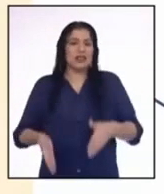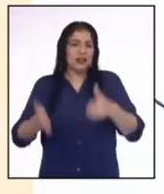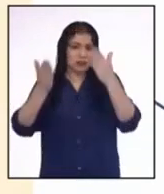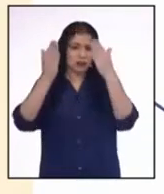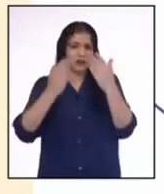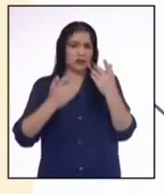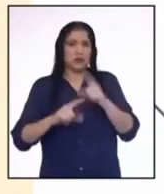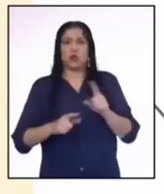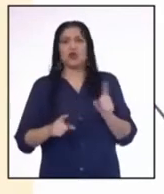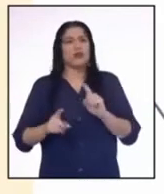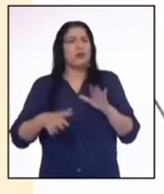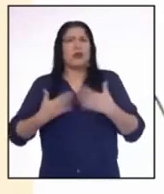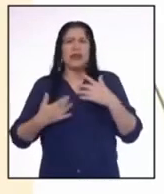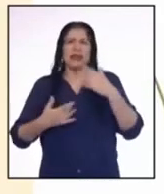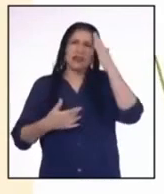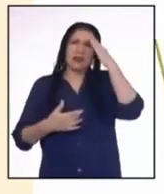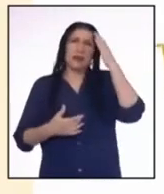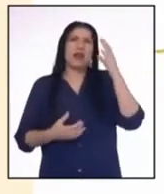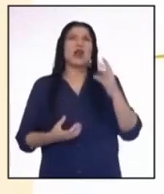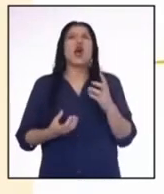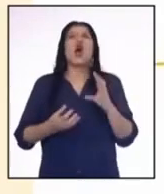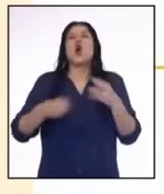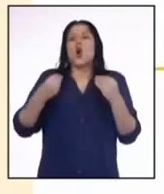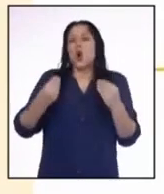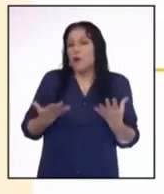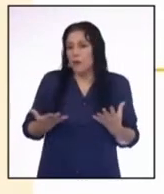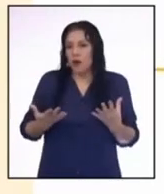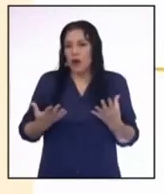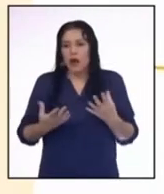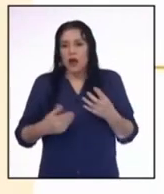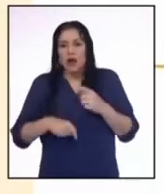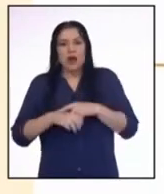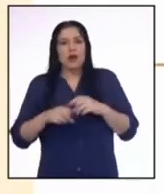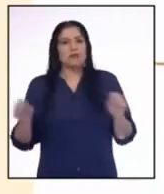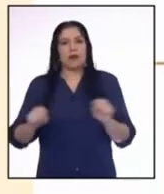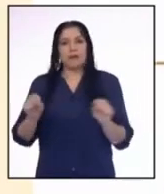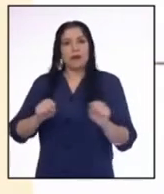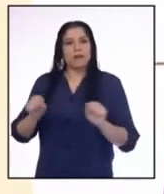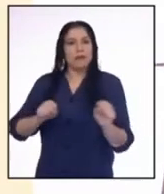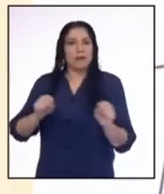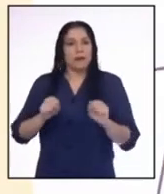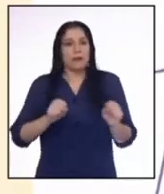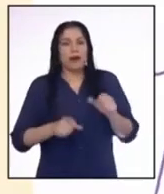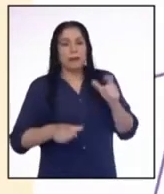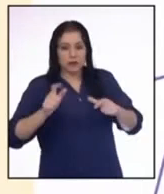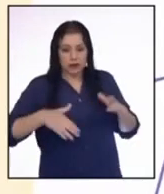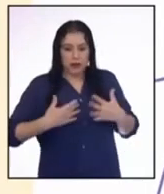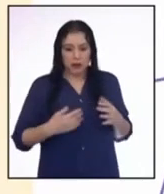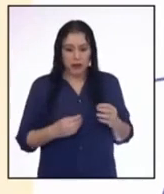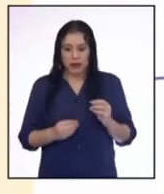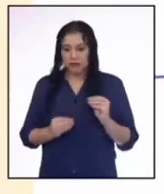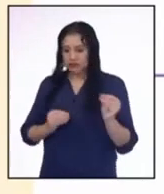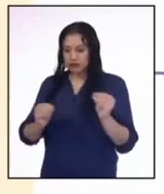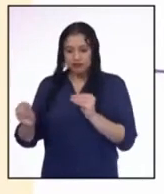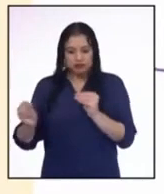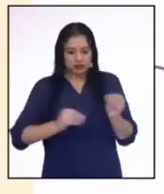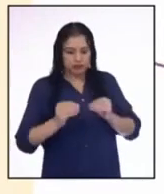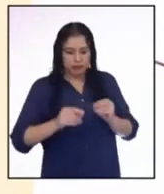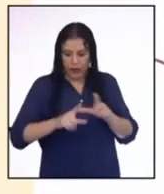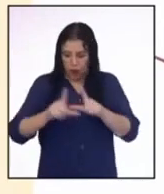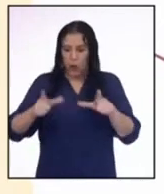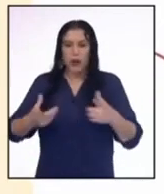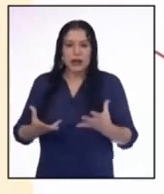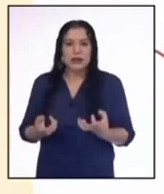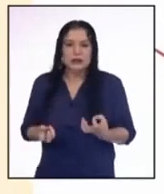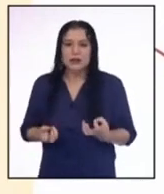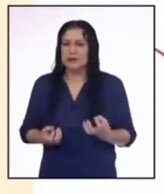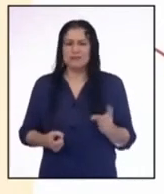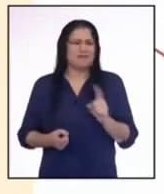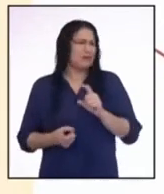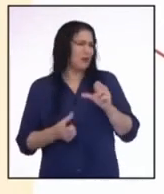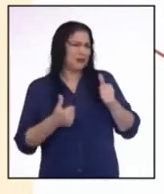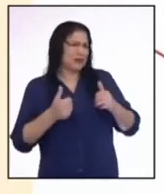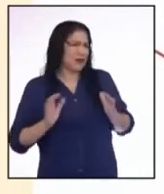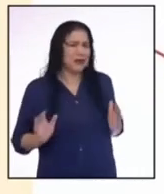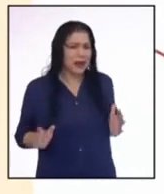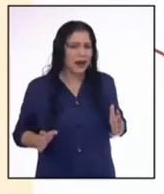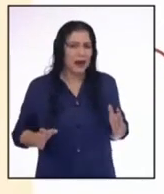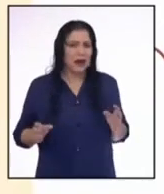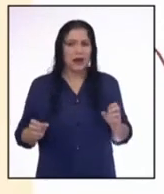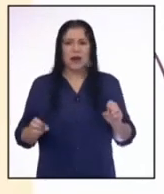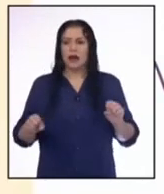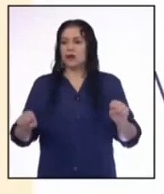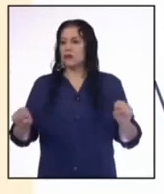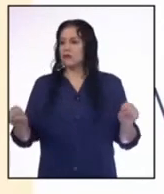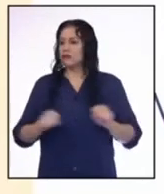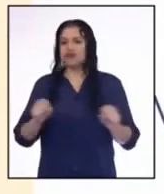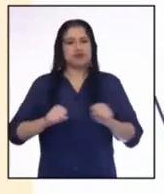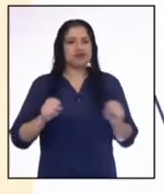lo hacen casi imposible. Durante fuertes sacudidas, las personas pueden moverse a la ubicación deseada. Incorrecto.